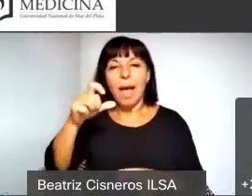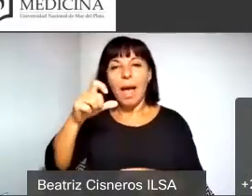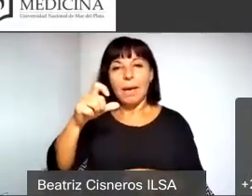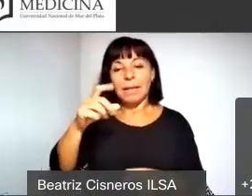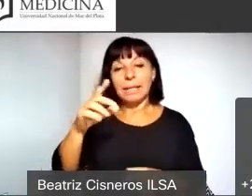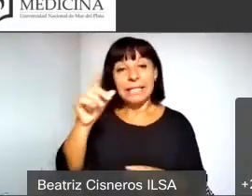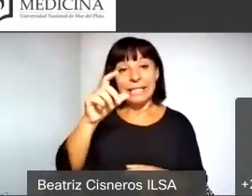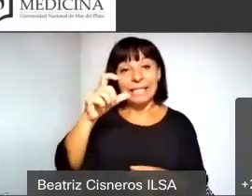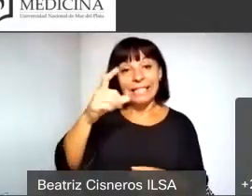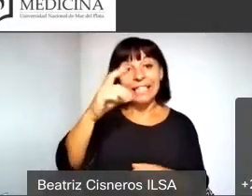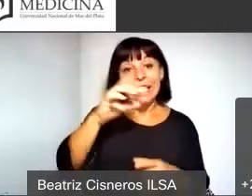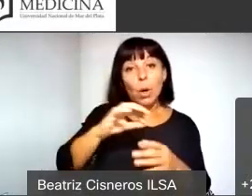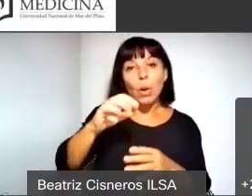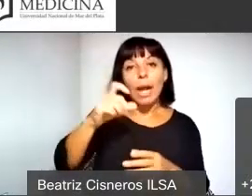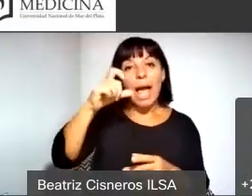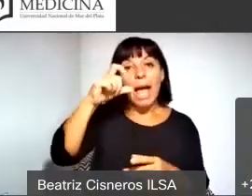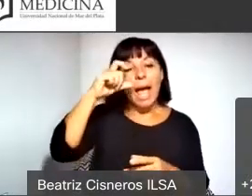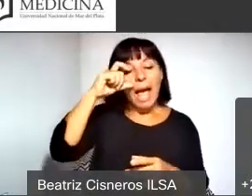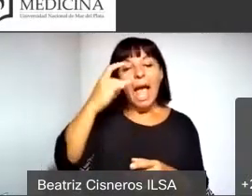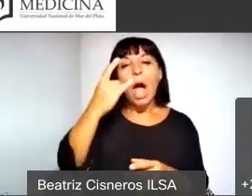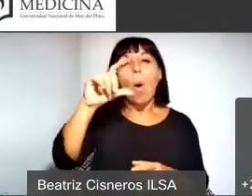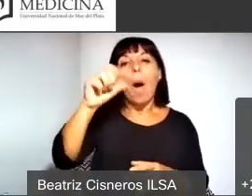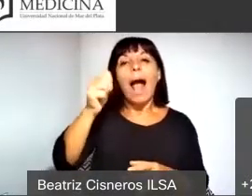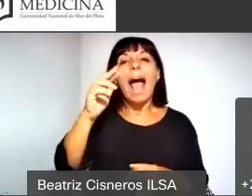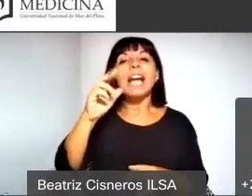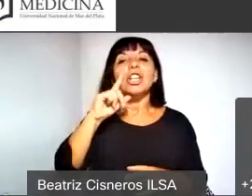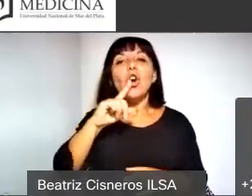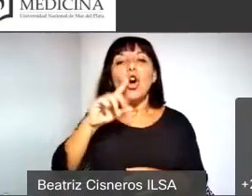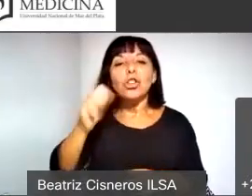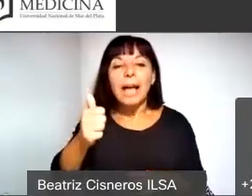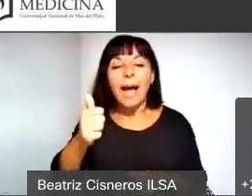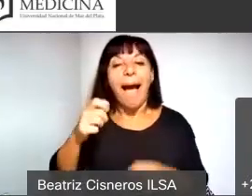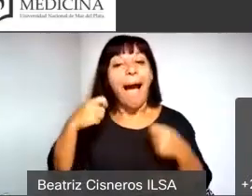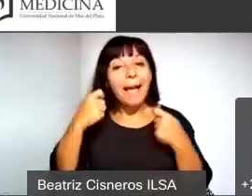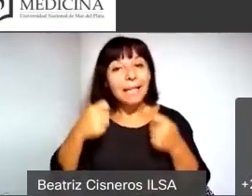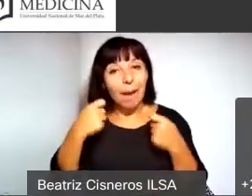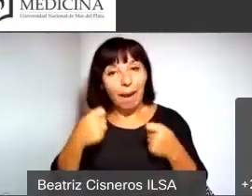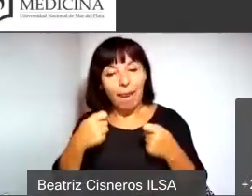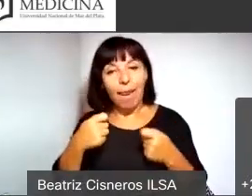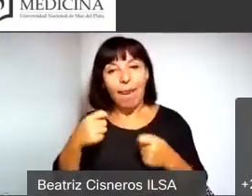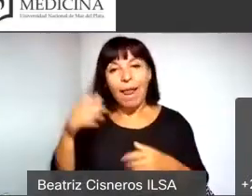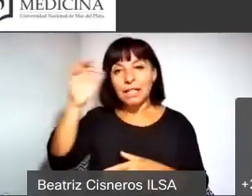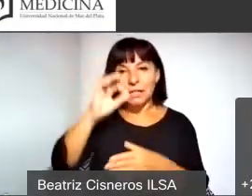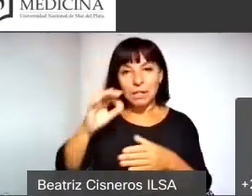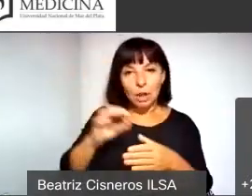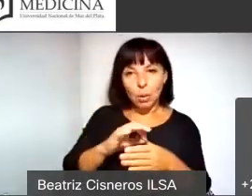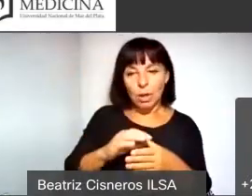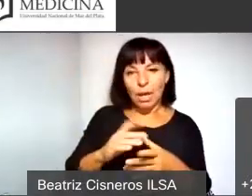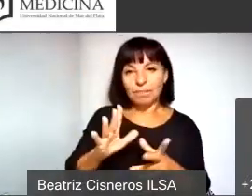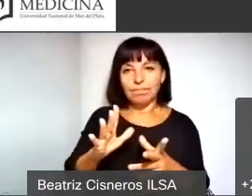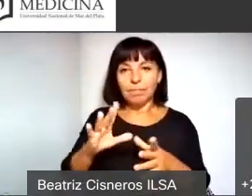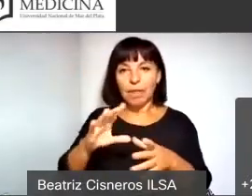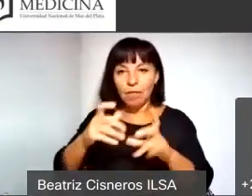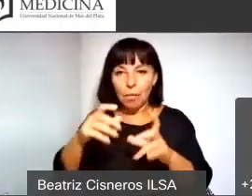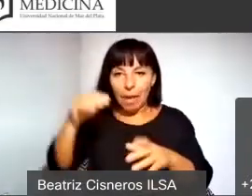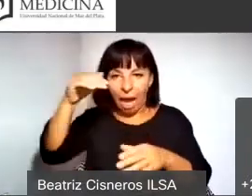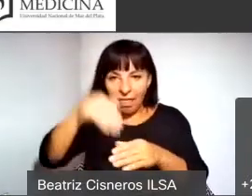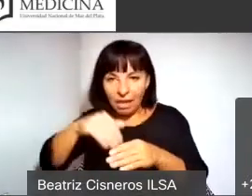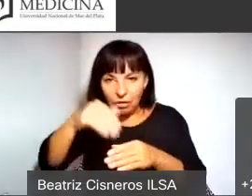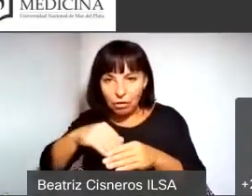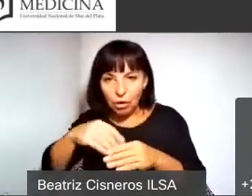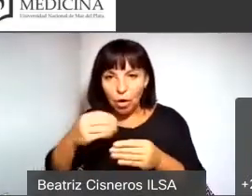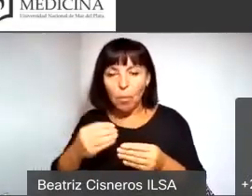¿Qué observamos acá? Bueno, algunas de las organelas típicas que vamos a describir en cuanto a estructura y función. Vemos